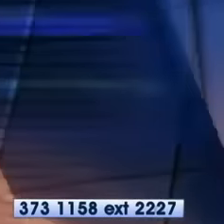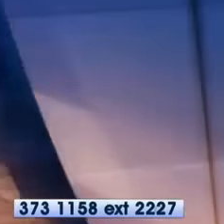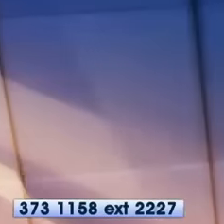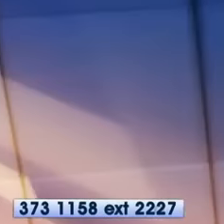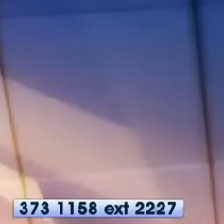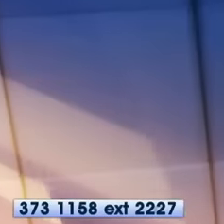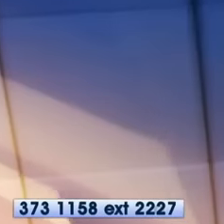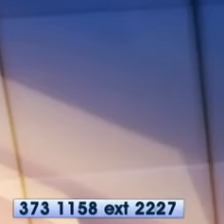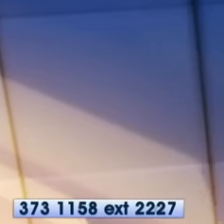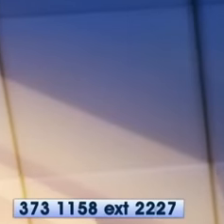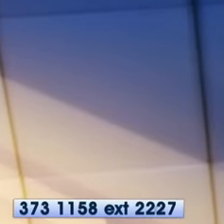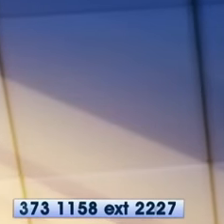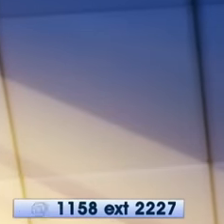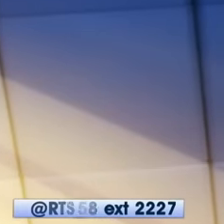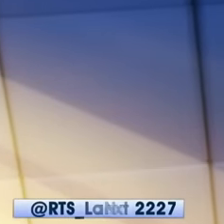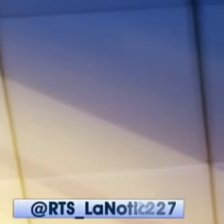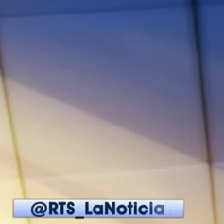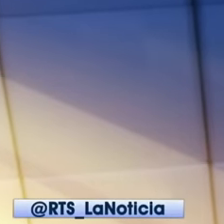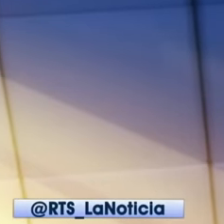Datos estadísticos.